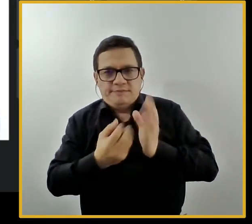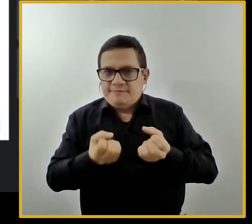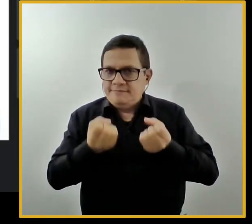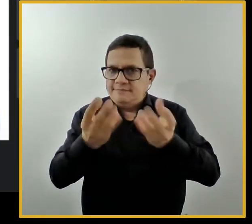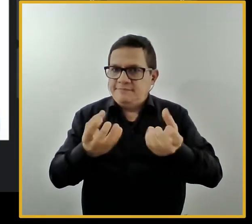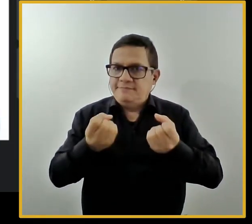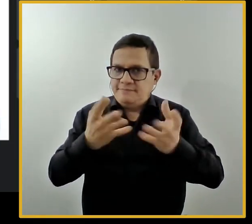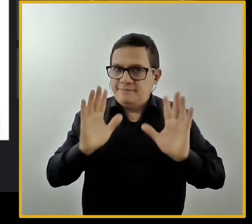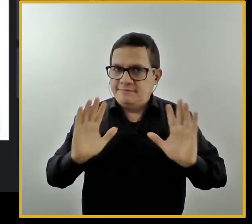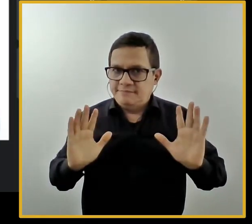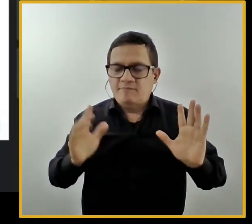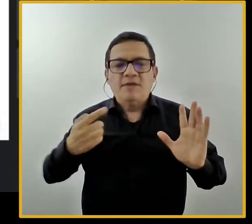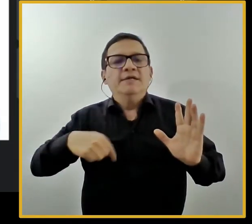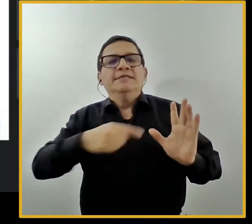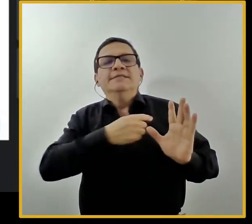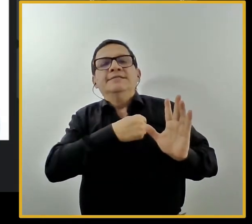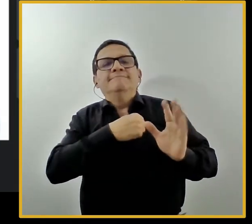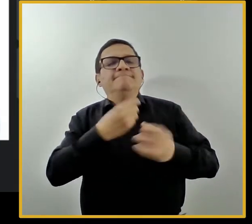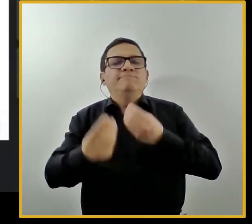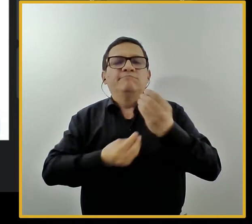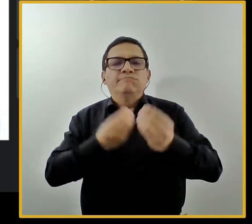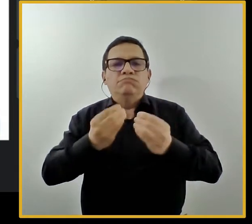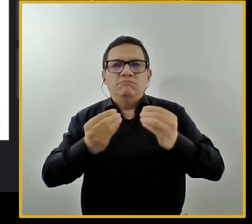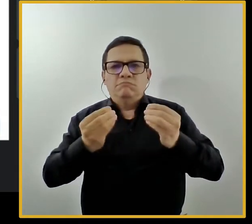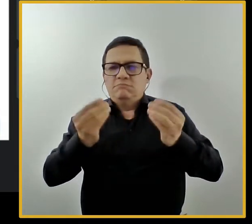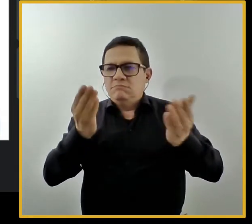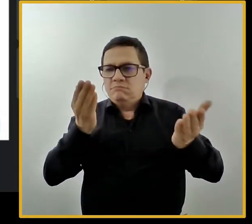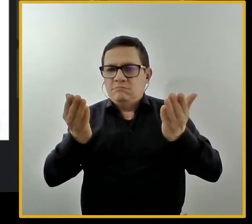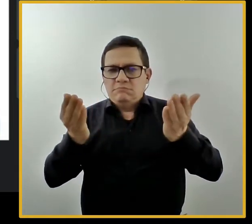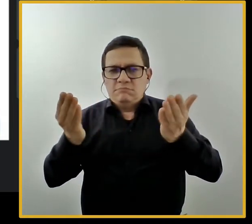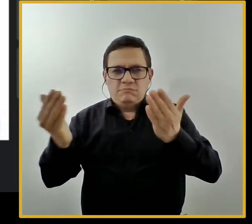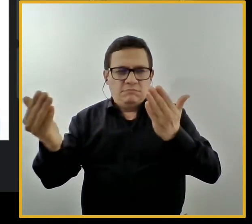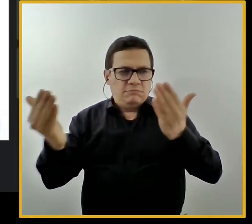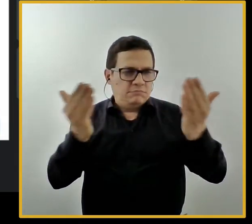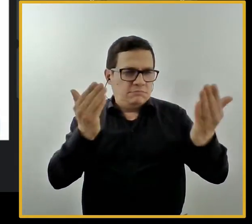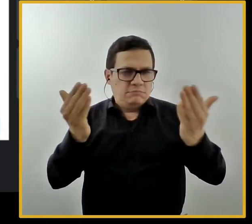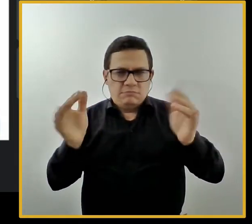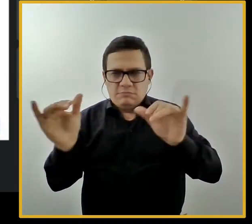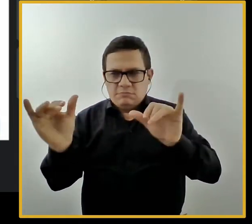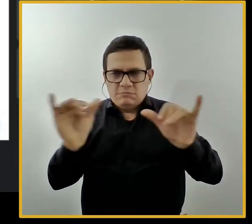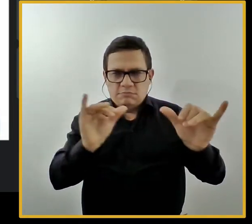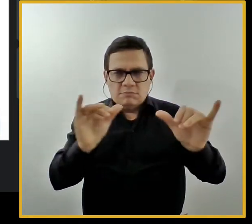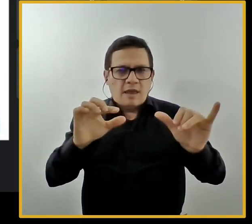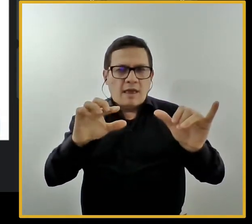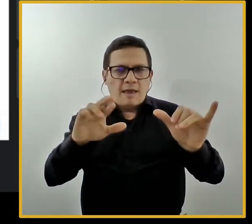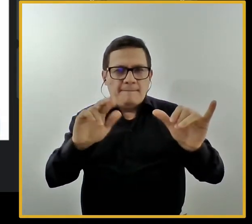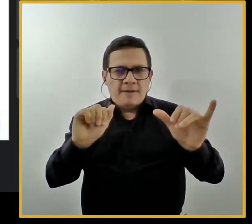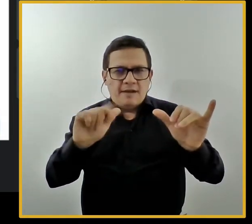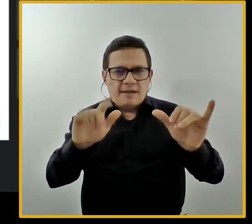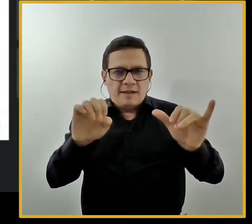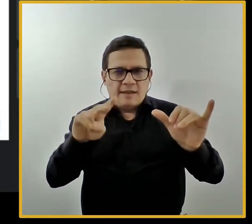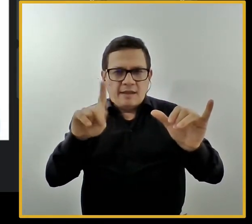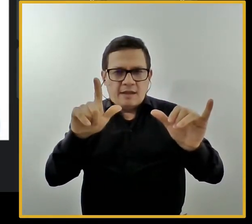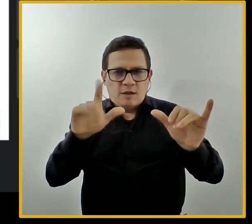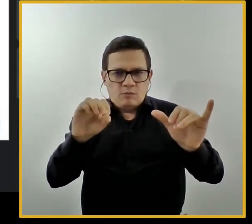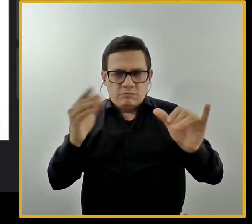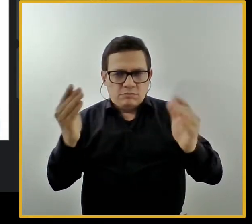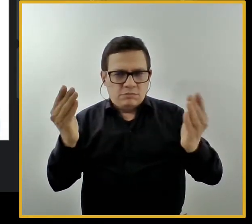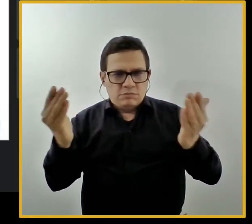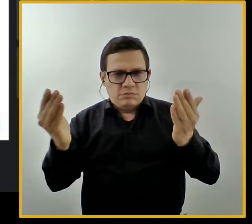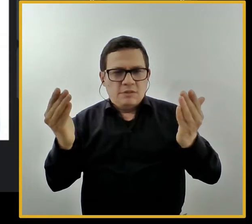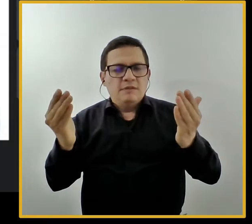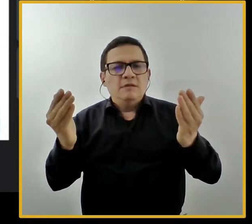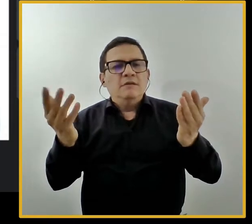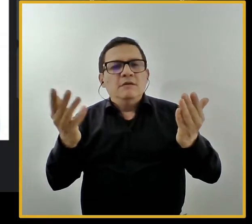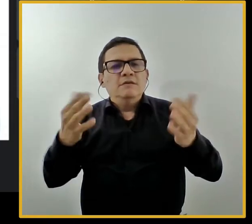¿no? Y nosotros hacemos un paralelo, ¿cierto? Para poder definir de una